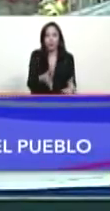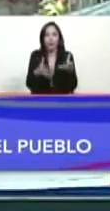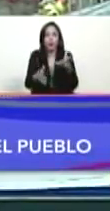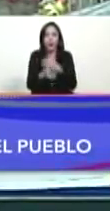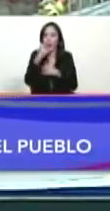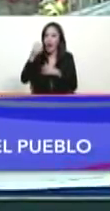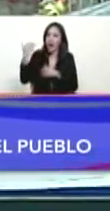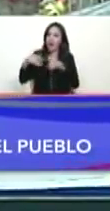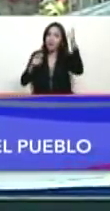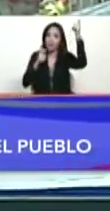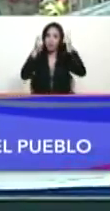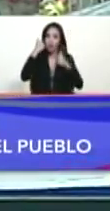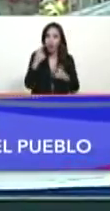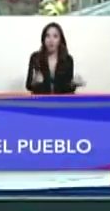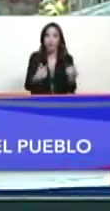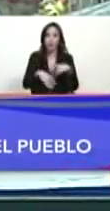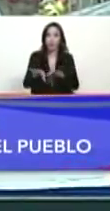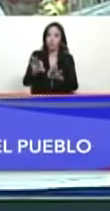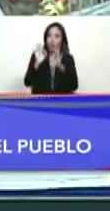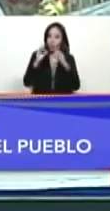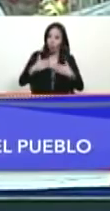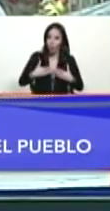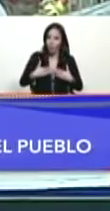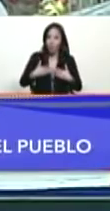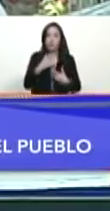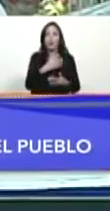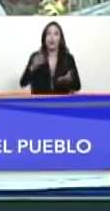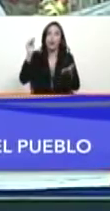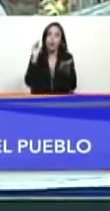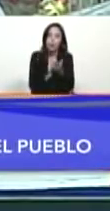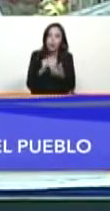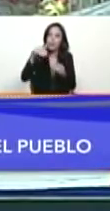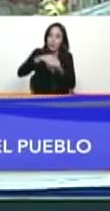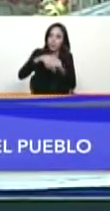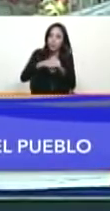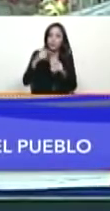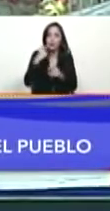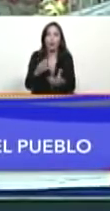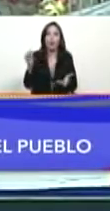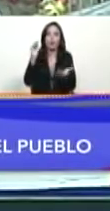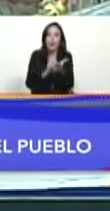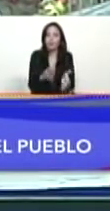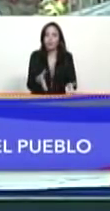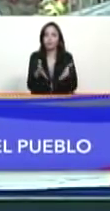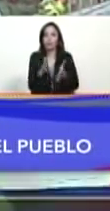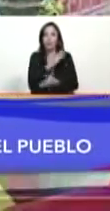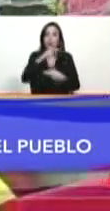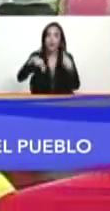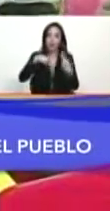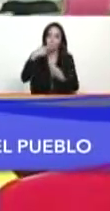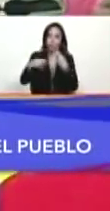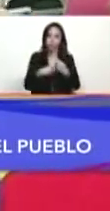Chávez. Volví a ganar, o ganamos otra vez, volvimos a ganar.